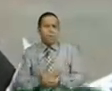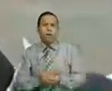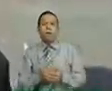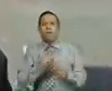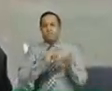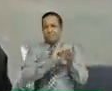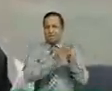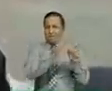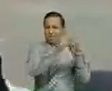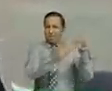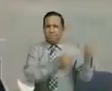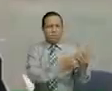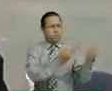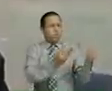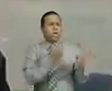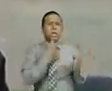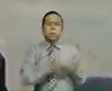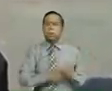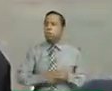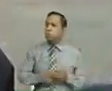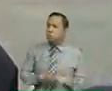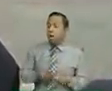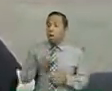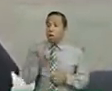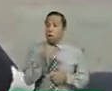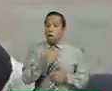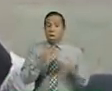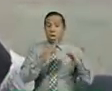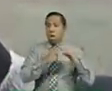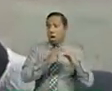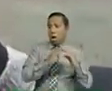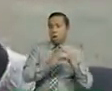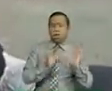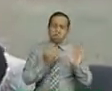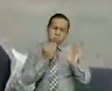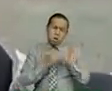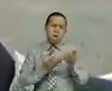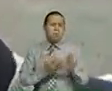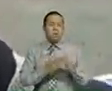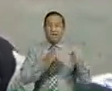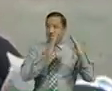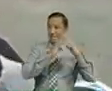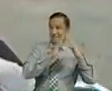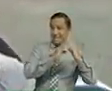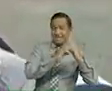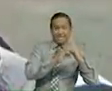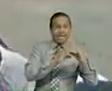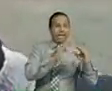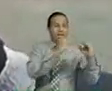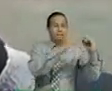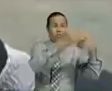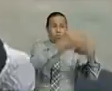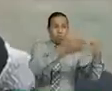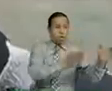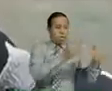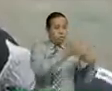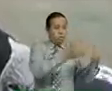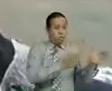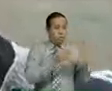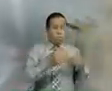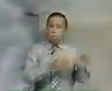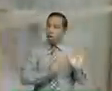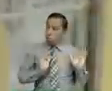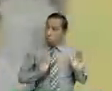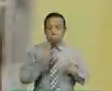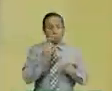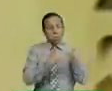en el interior de dicho domicilio el ciudadano alquilaba habitaciones para como tipo de motel, en la